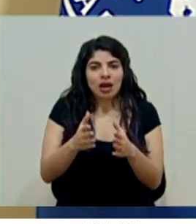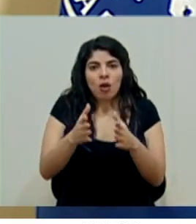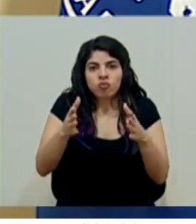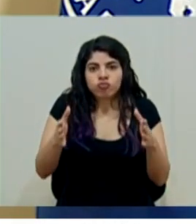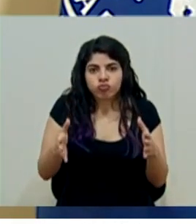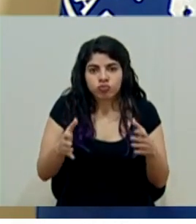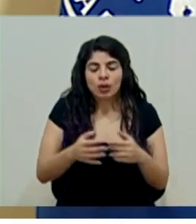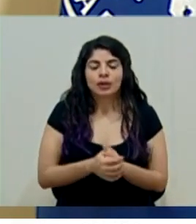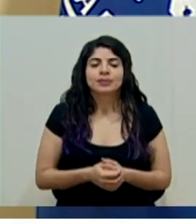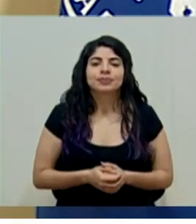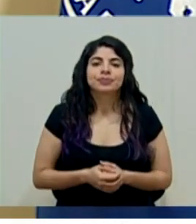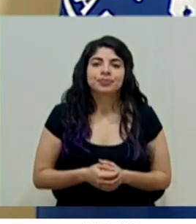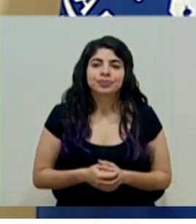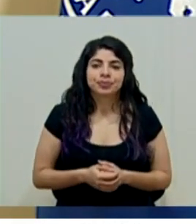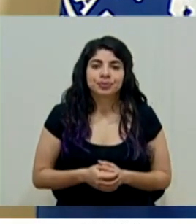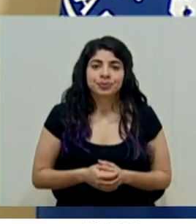demás.